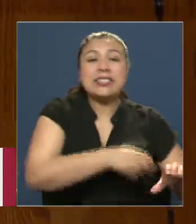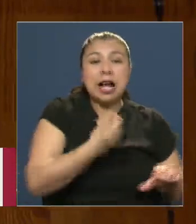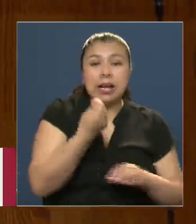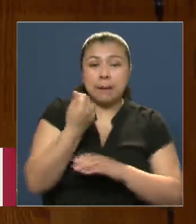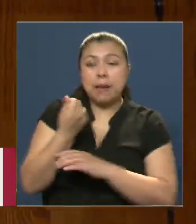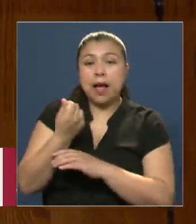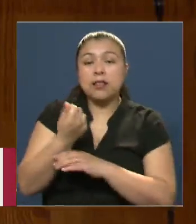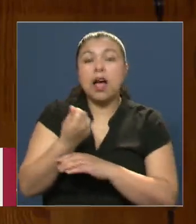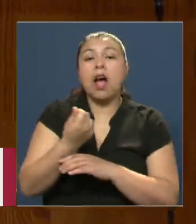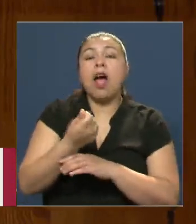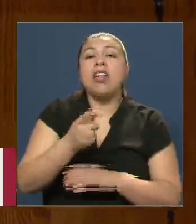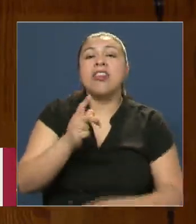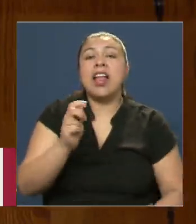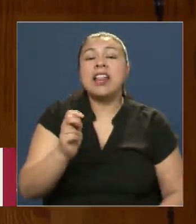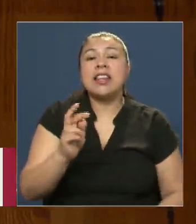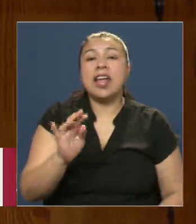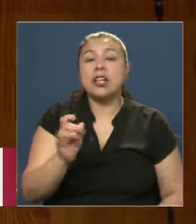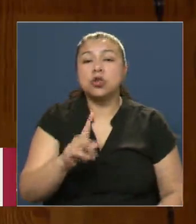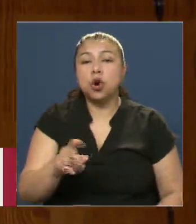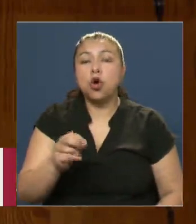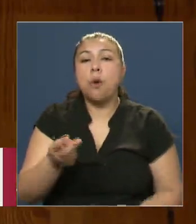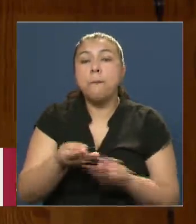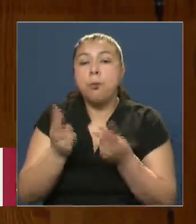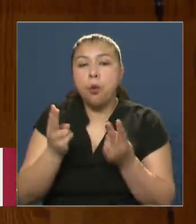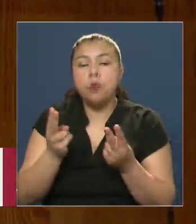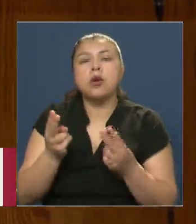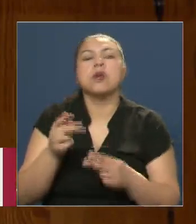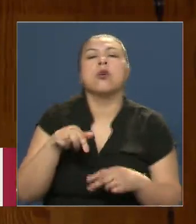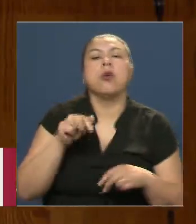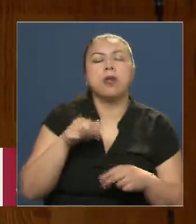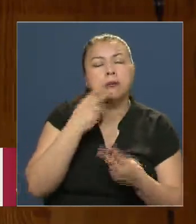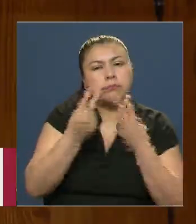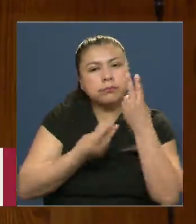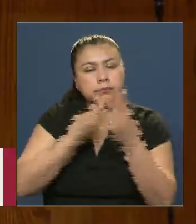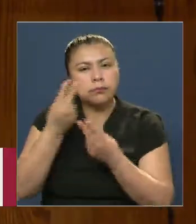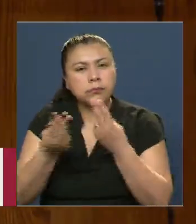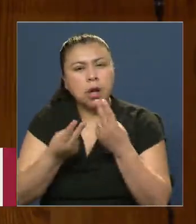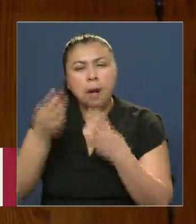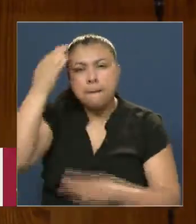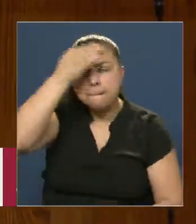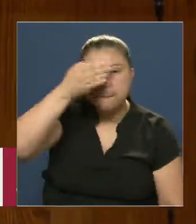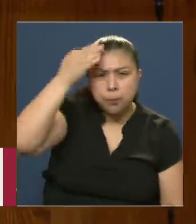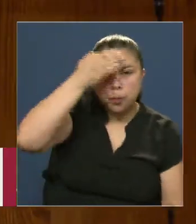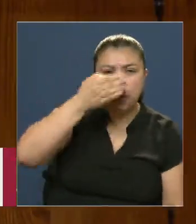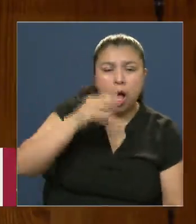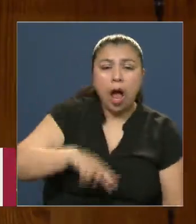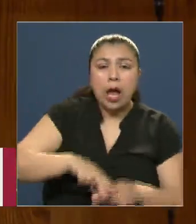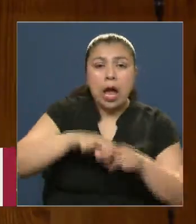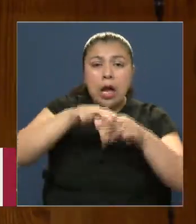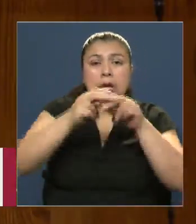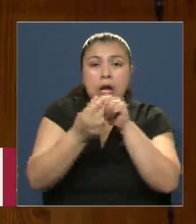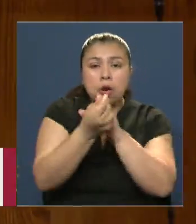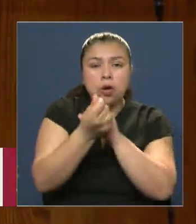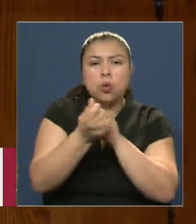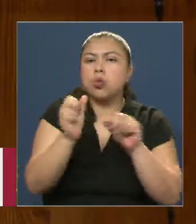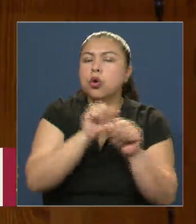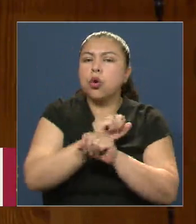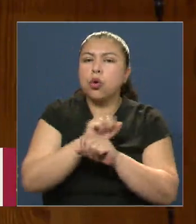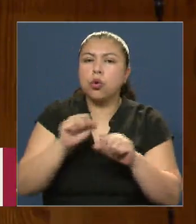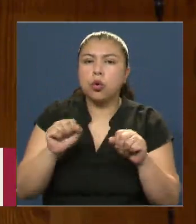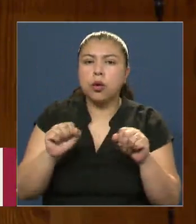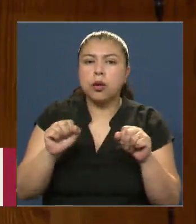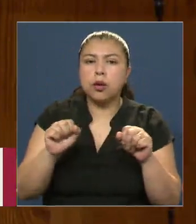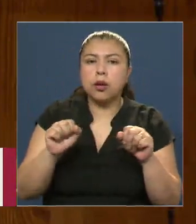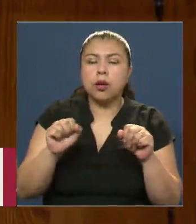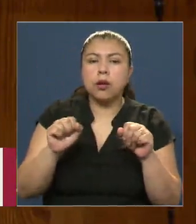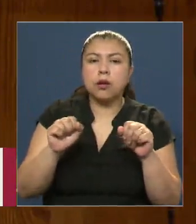Al respecto, algunos diputados manifestaron sus aprehensiones en cuanto observaron con preocupación que los recursos involucrados